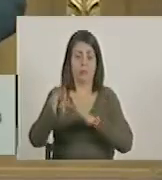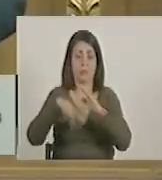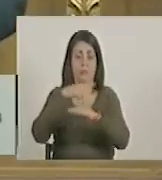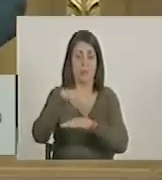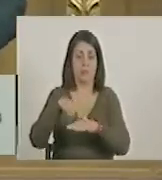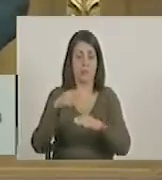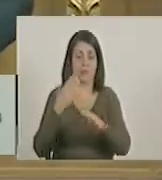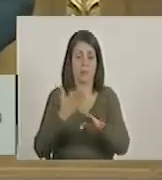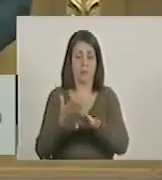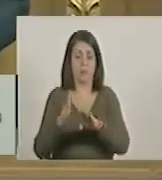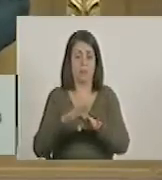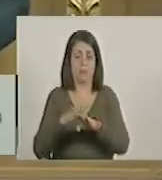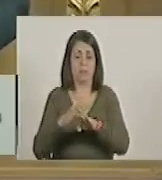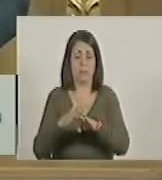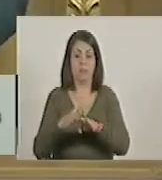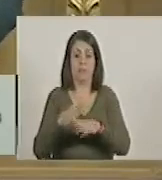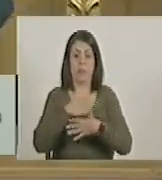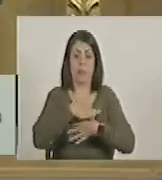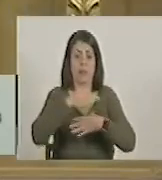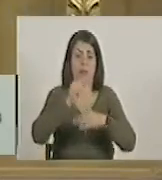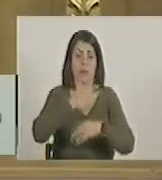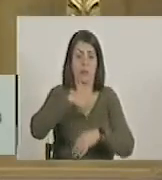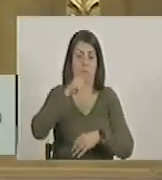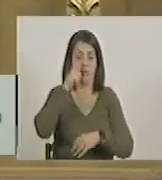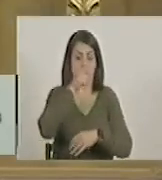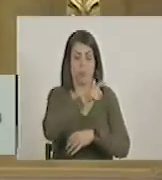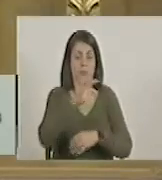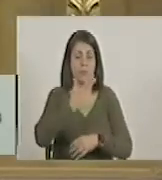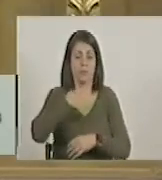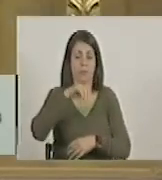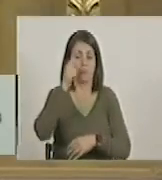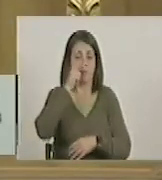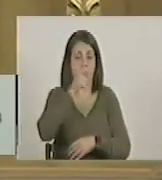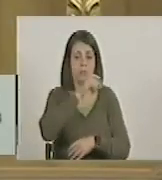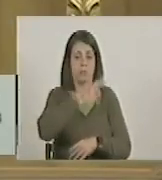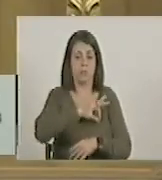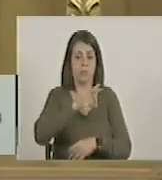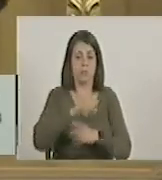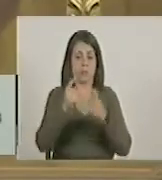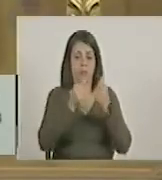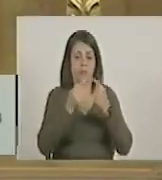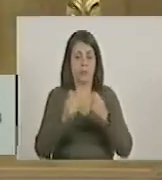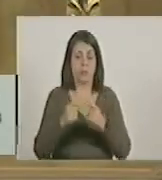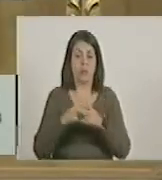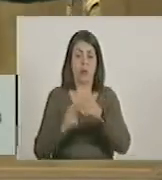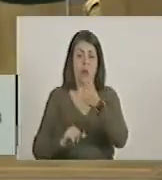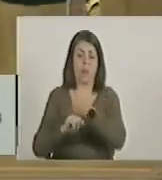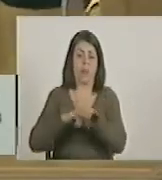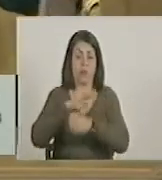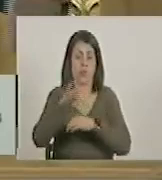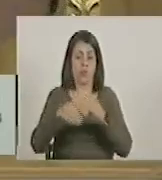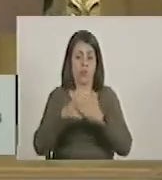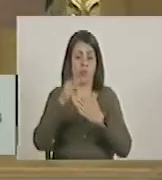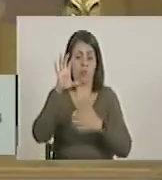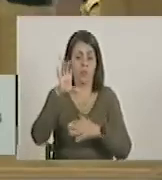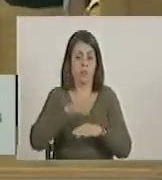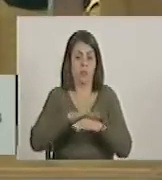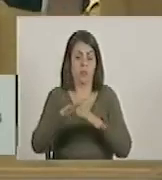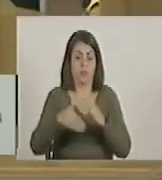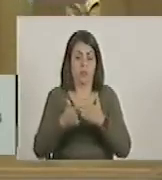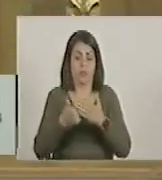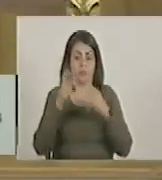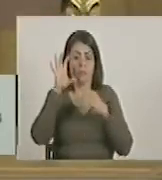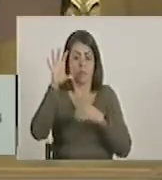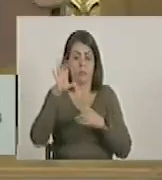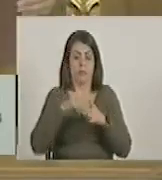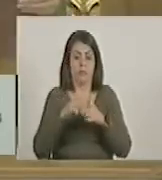nacional, en función de los intereses de nuestro pueblo y en función de la soberanía económica. Y el apoyo de toda la nación, de toda la nación